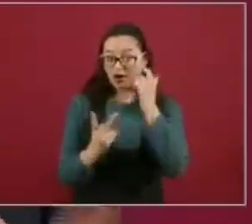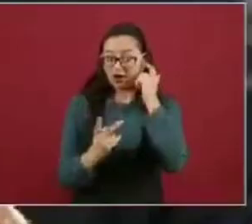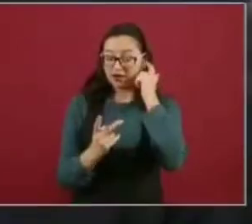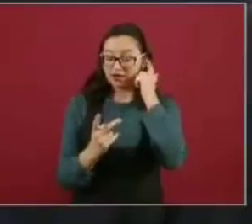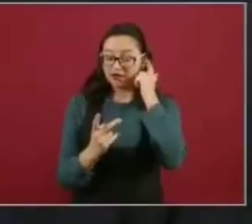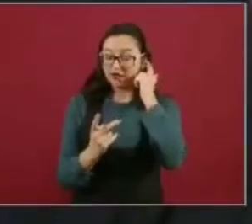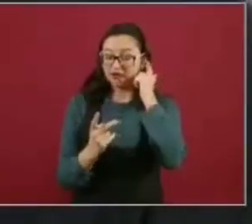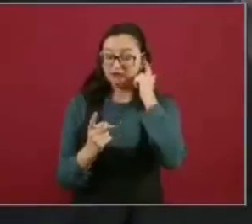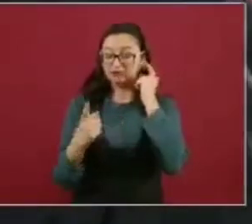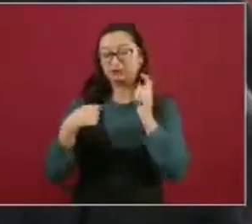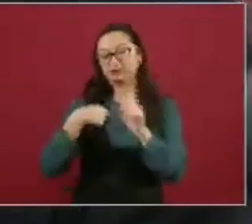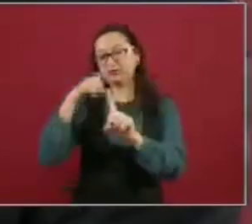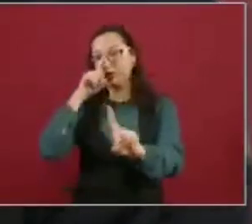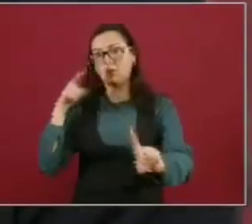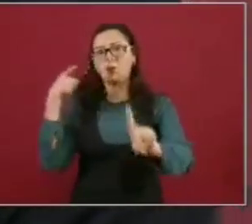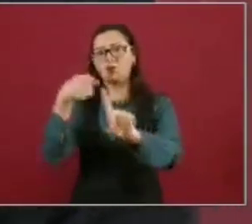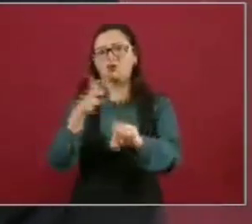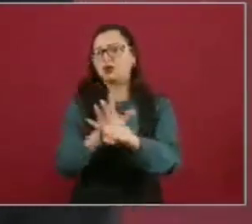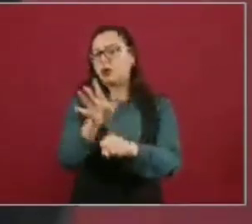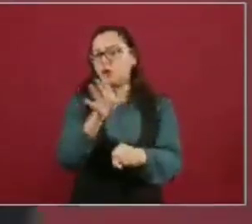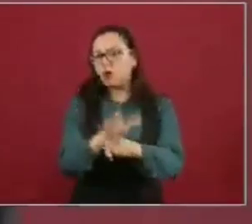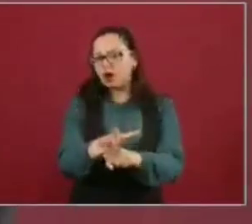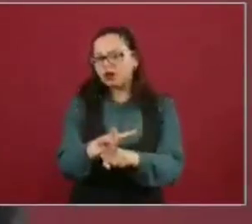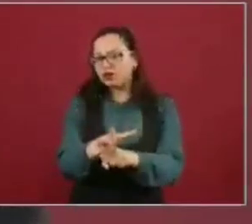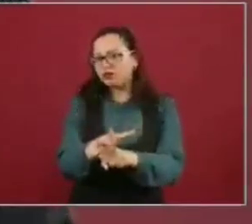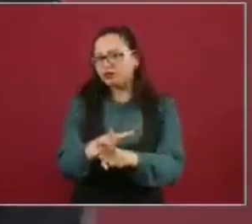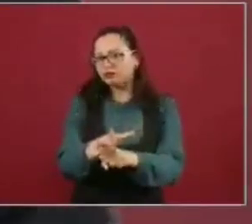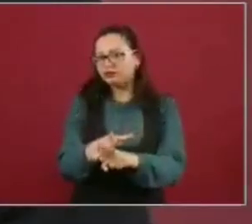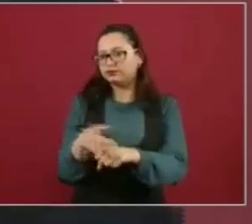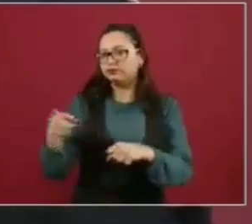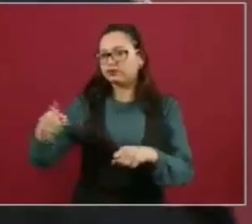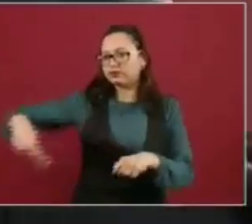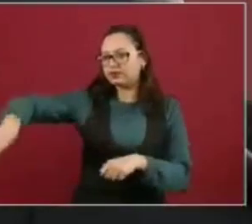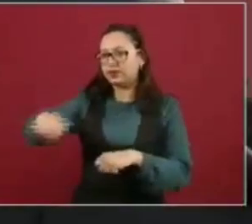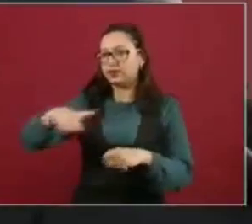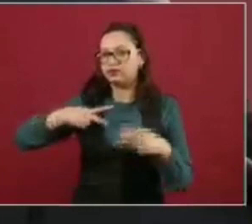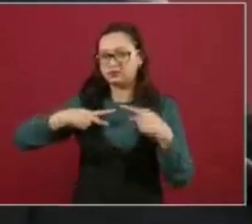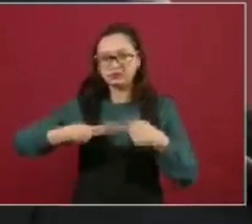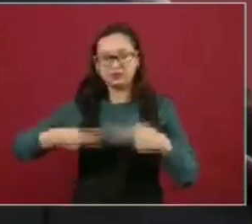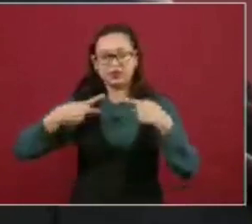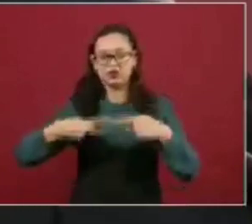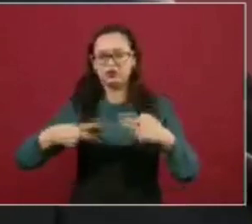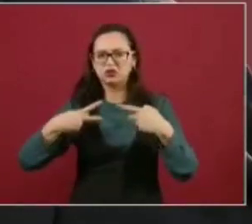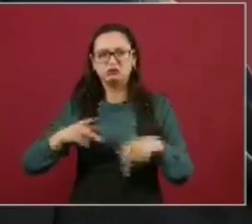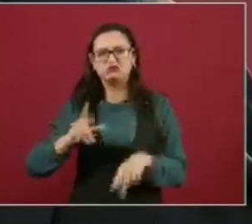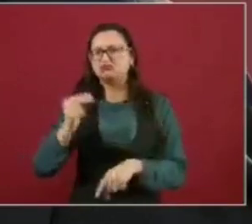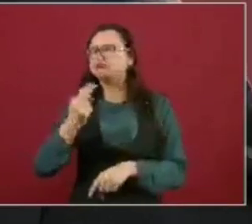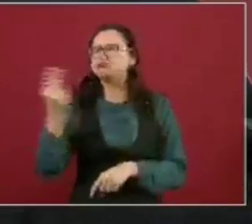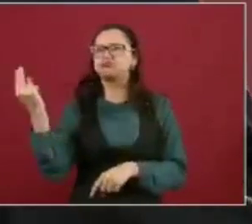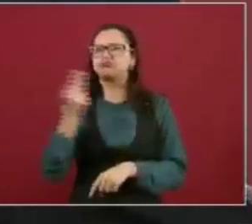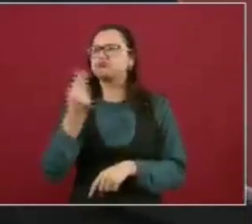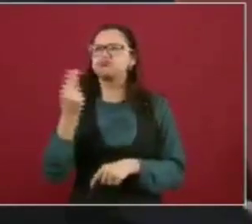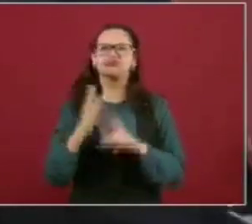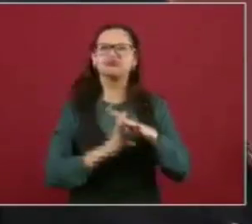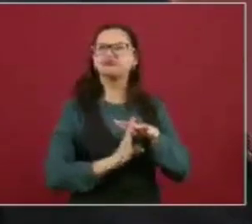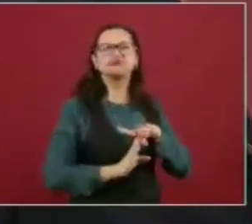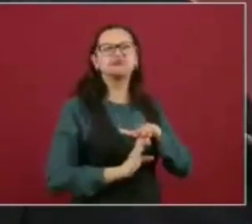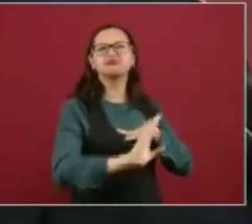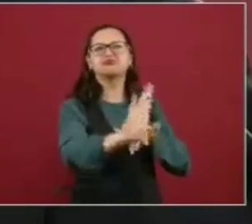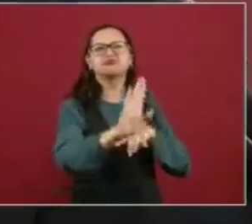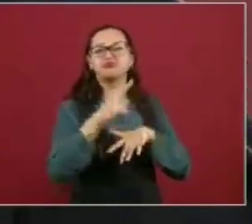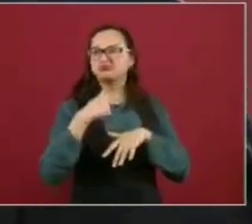de que el propósito es que la gente ya no emigre. Y